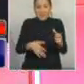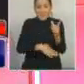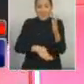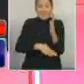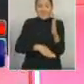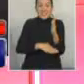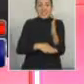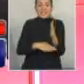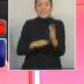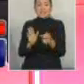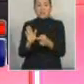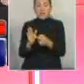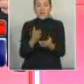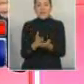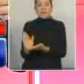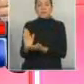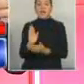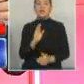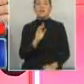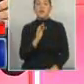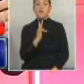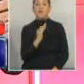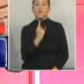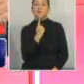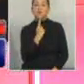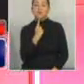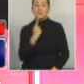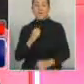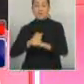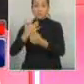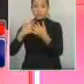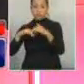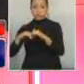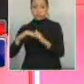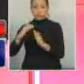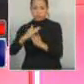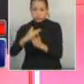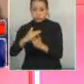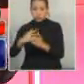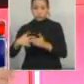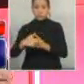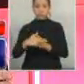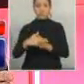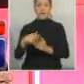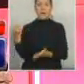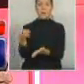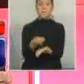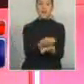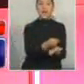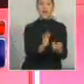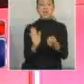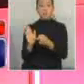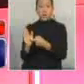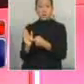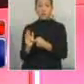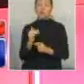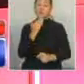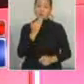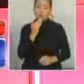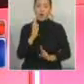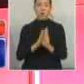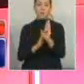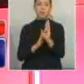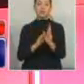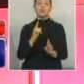de eliminar el FUT, que es esta manera que tienen los empresarios de postergar indefinidamente el pago de impuestos, y el aumento de la tasa